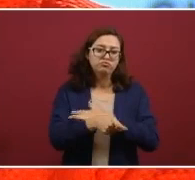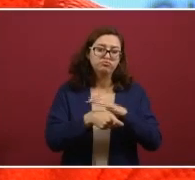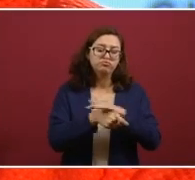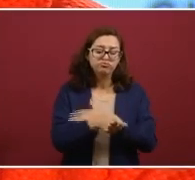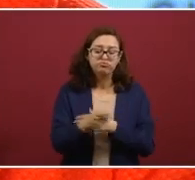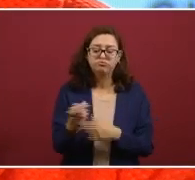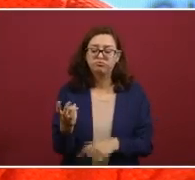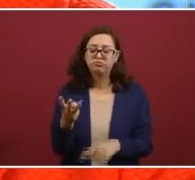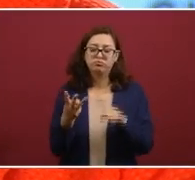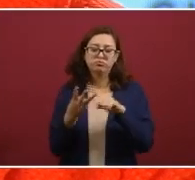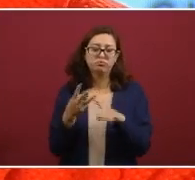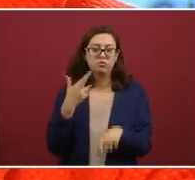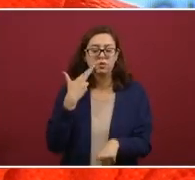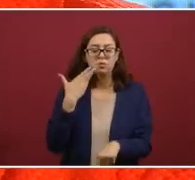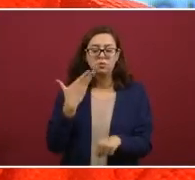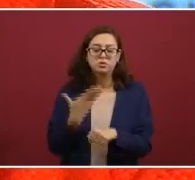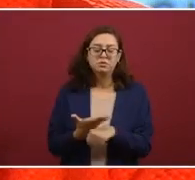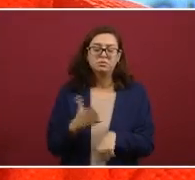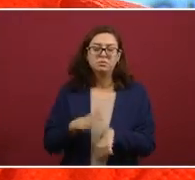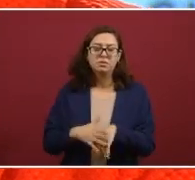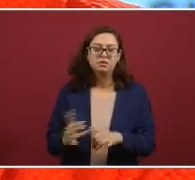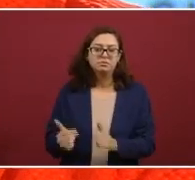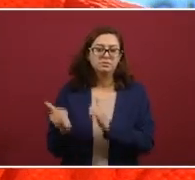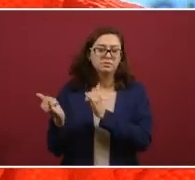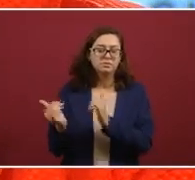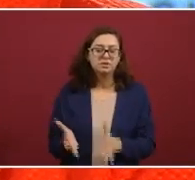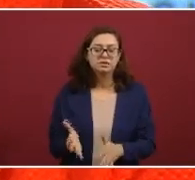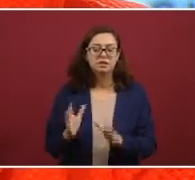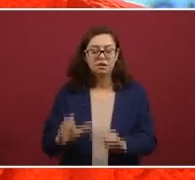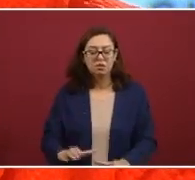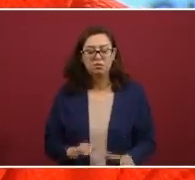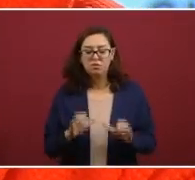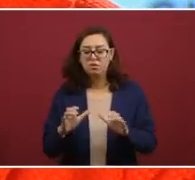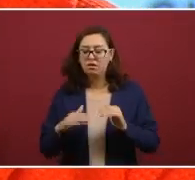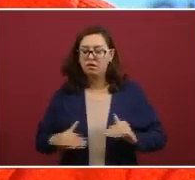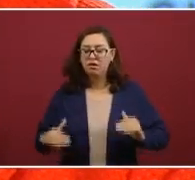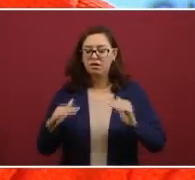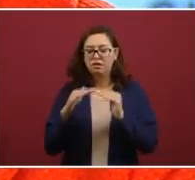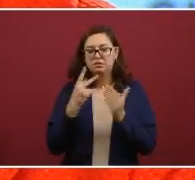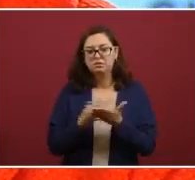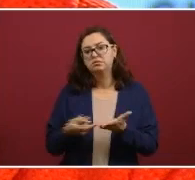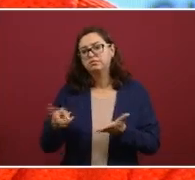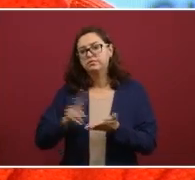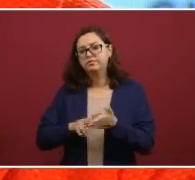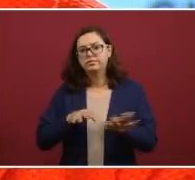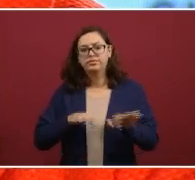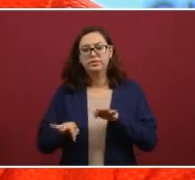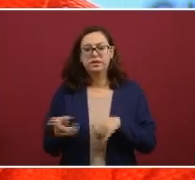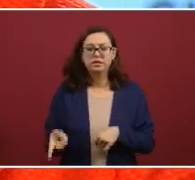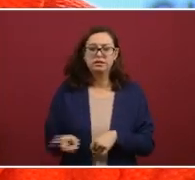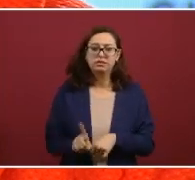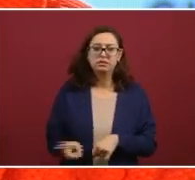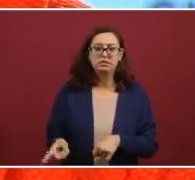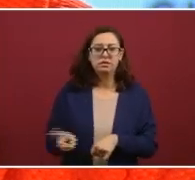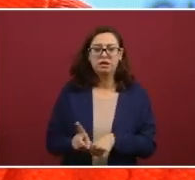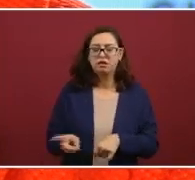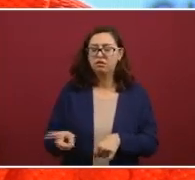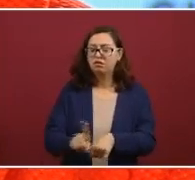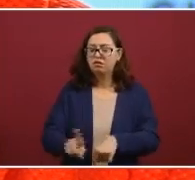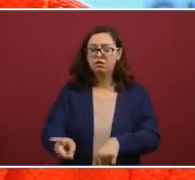sobrecarga de responsabilidades de cuidado y los trabajos del hogar agobian el día a día de las mujeres sin descanso,